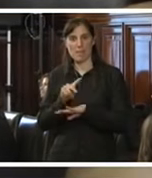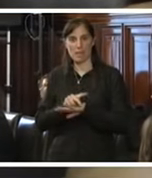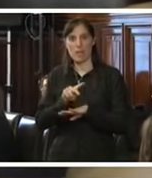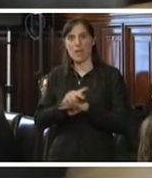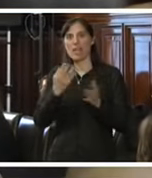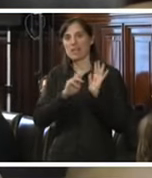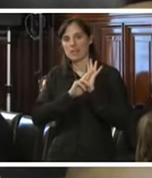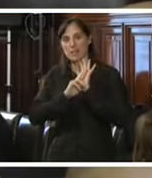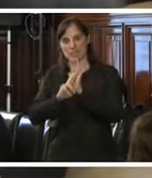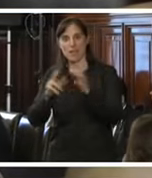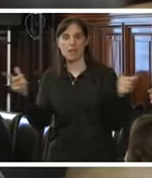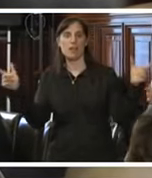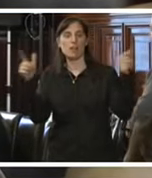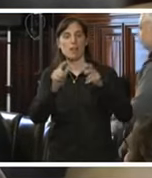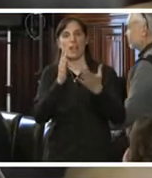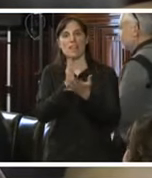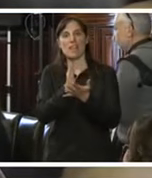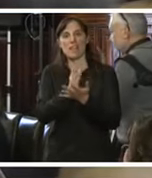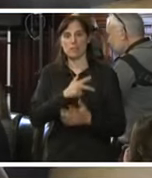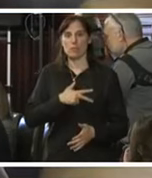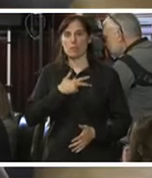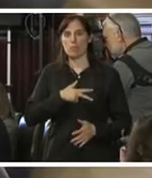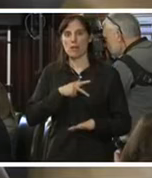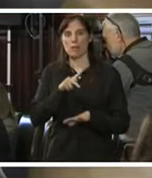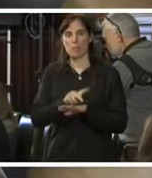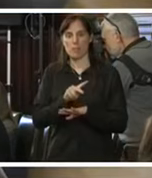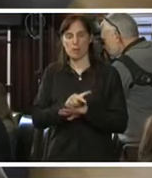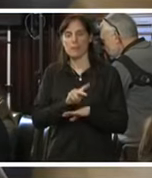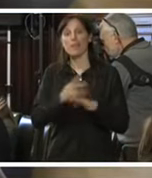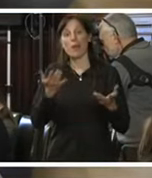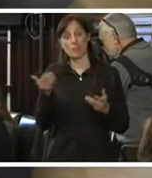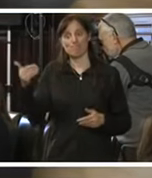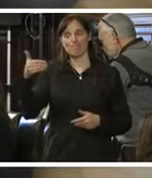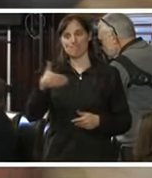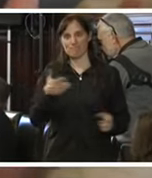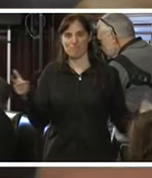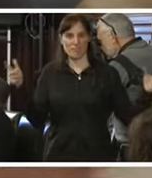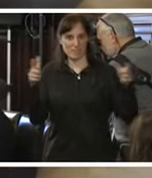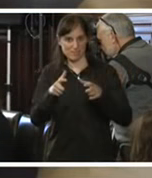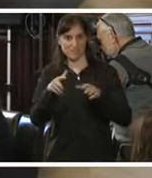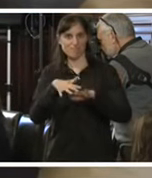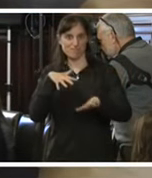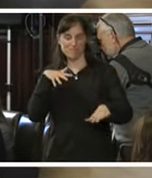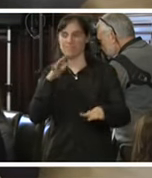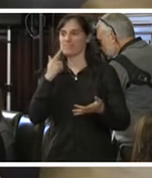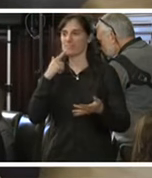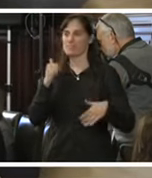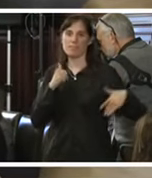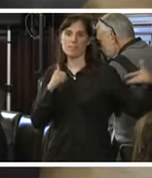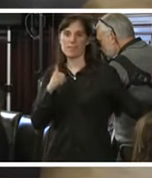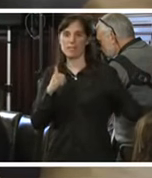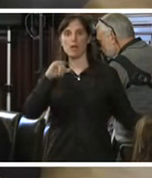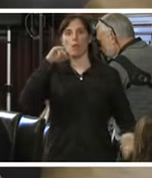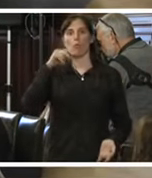representación de la Coordinadora de Derechos Humanos del Paraguay, asistimos a esta audiencia. A mi izquierda, la doctora